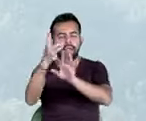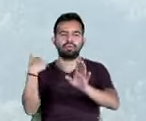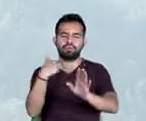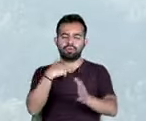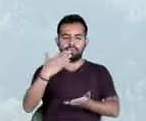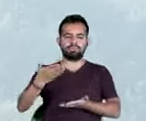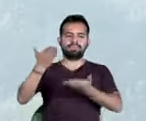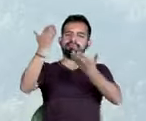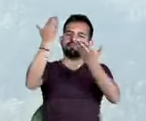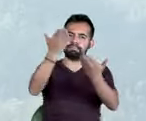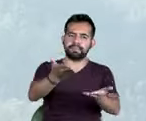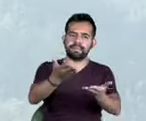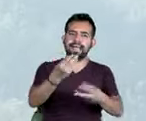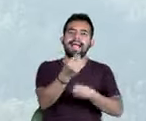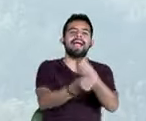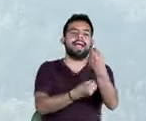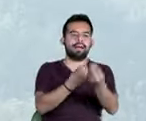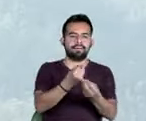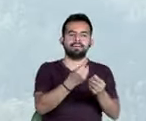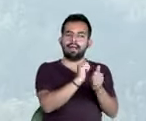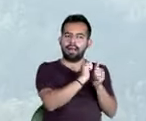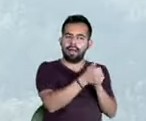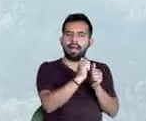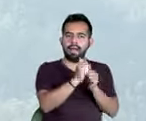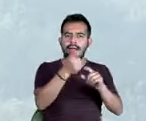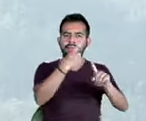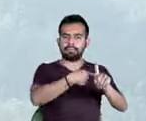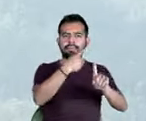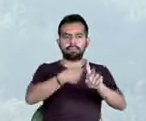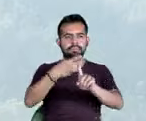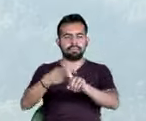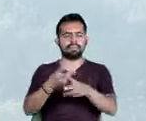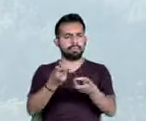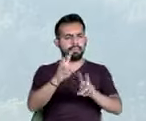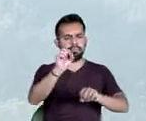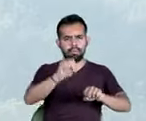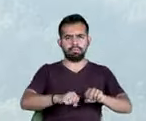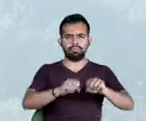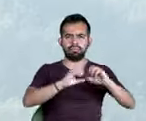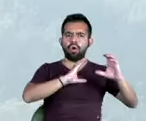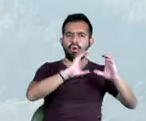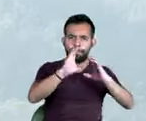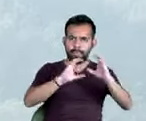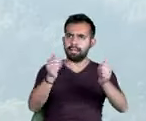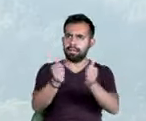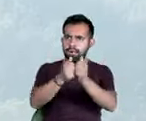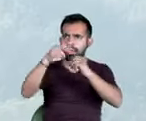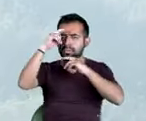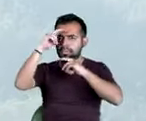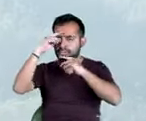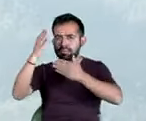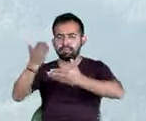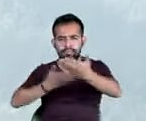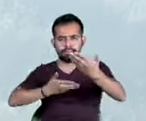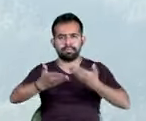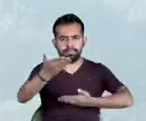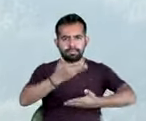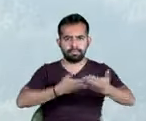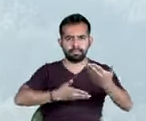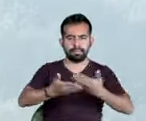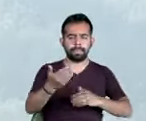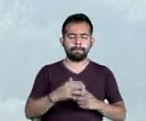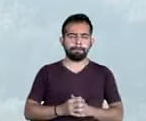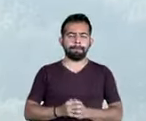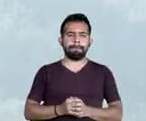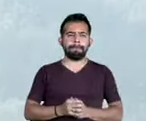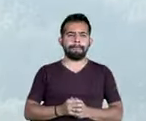en su momento el esquema, pero además tendremos posibilidad de conversar con los medios de comunicación sobre este aspecto. En materia